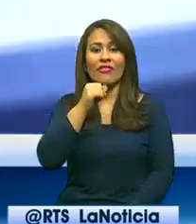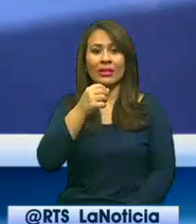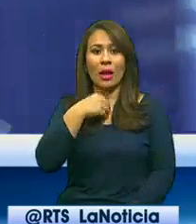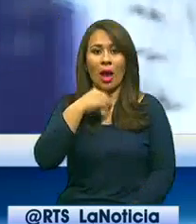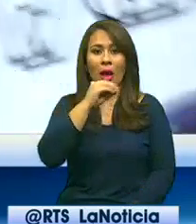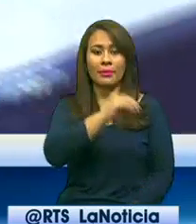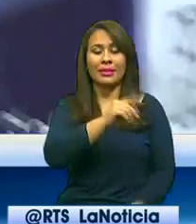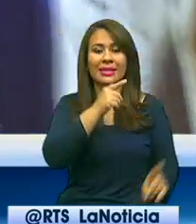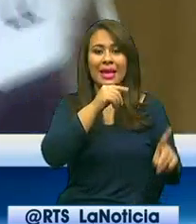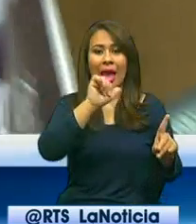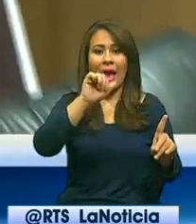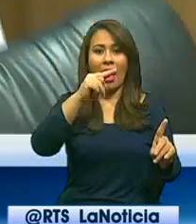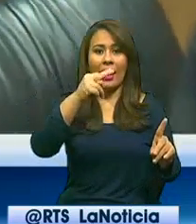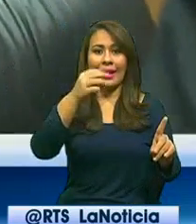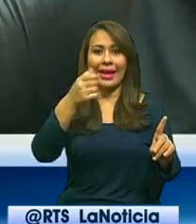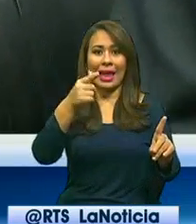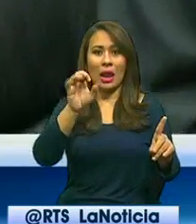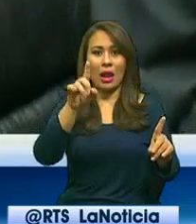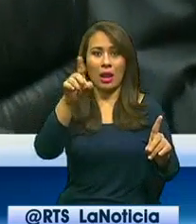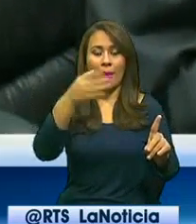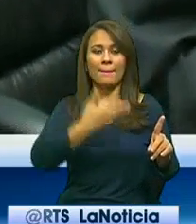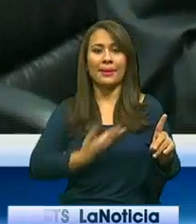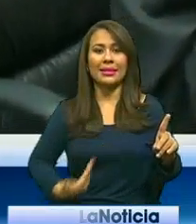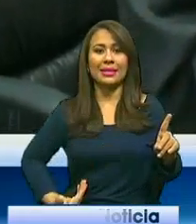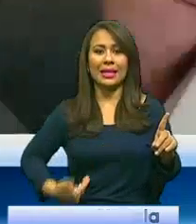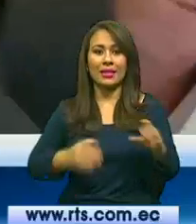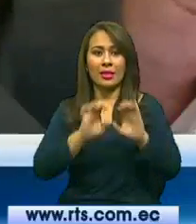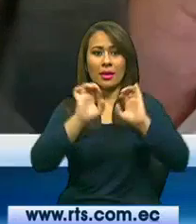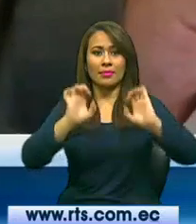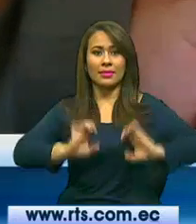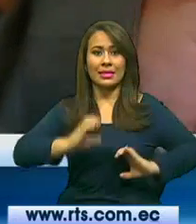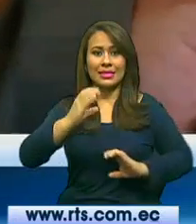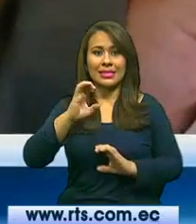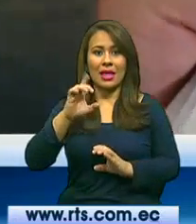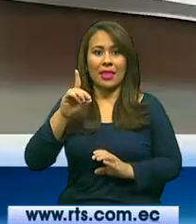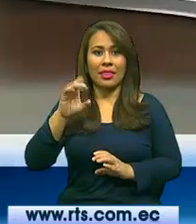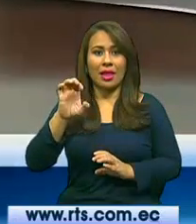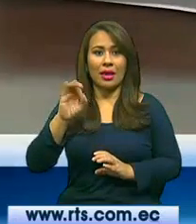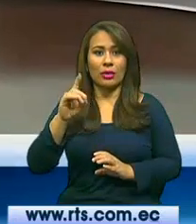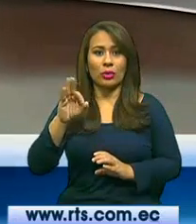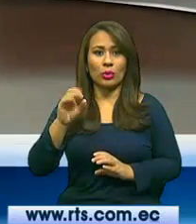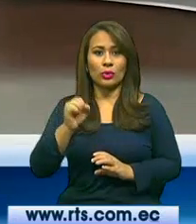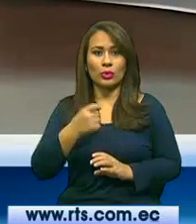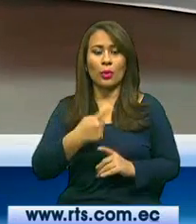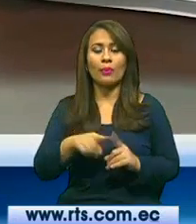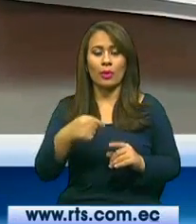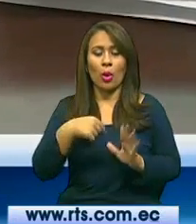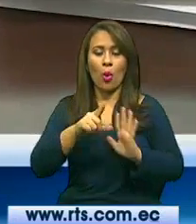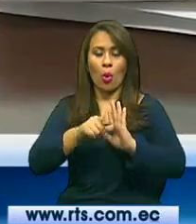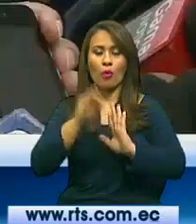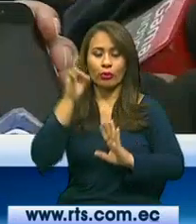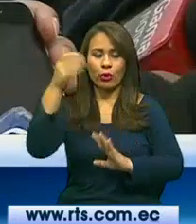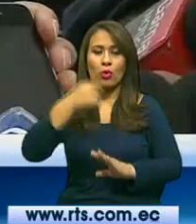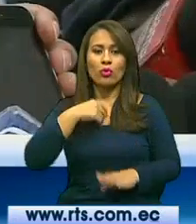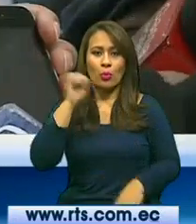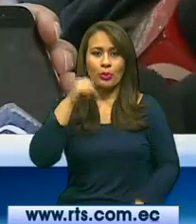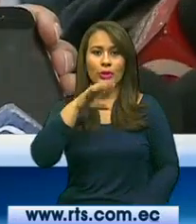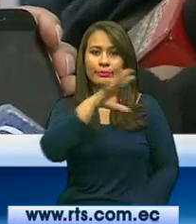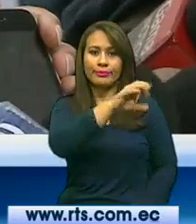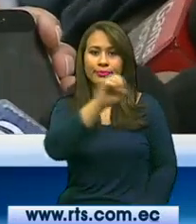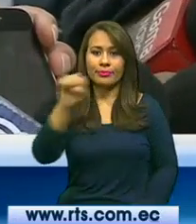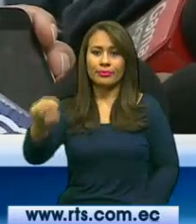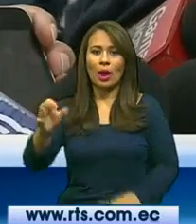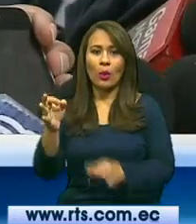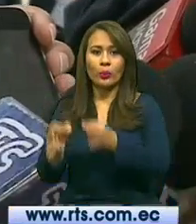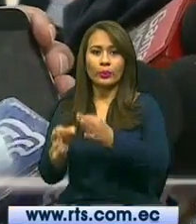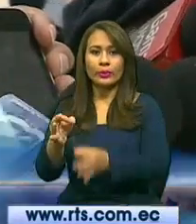Polibio Córdoba, presidente ejecutivo de Cedatos, como persona natural, pero que lo hará a futuro. La señora fiscal